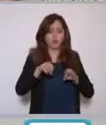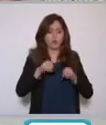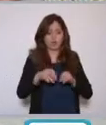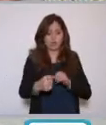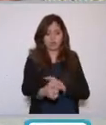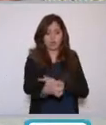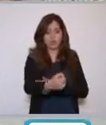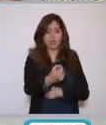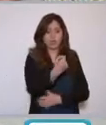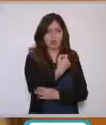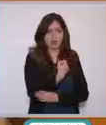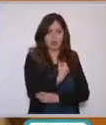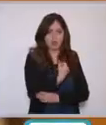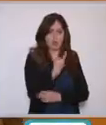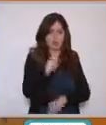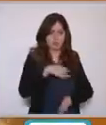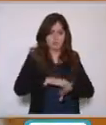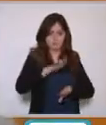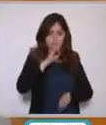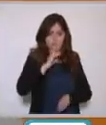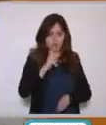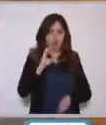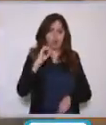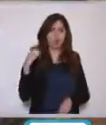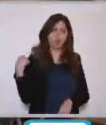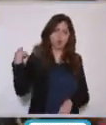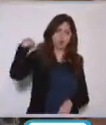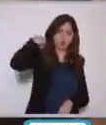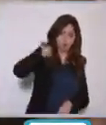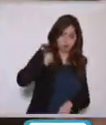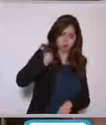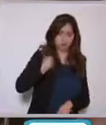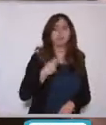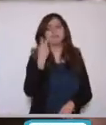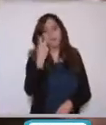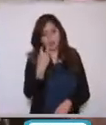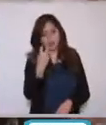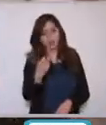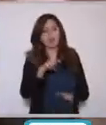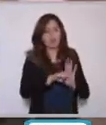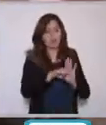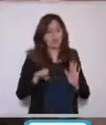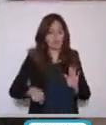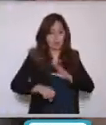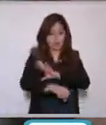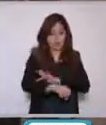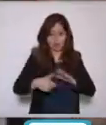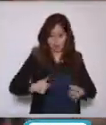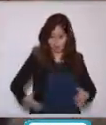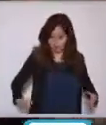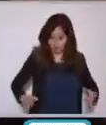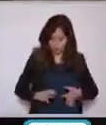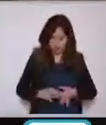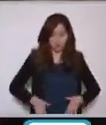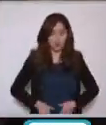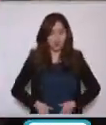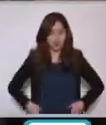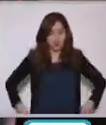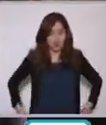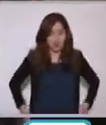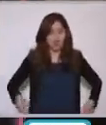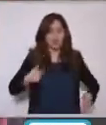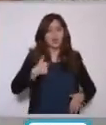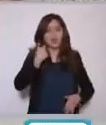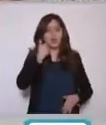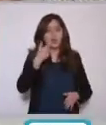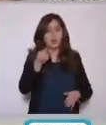como así, se Exacto. ve todavía mucho mejor que si te la Exacto. pones en el hombro, ¿no? Exacto. Esto amplía la parte de la cadera también, por si nosotros queremos